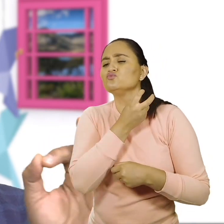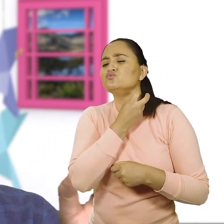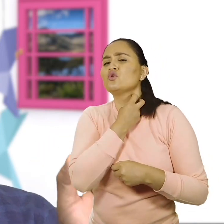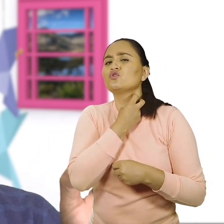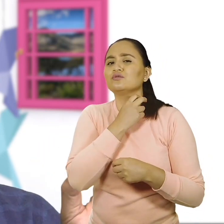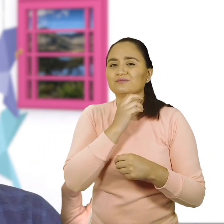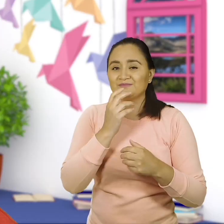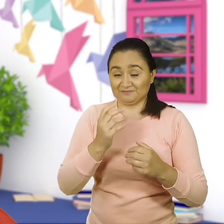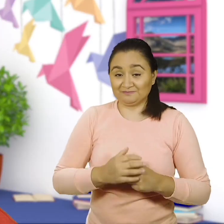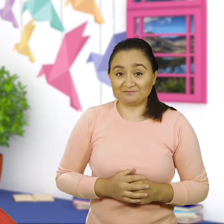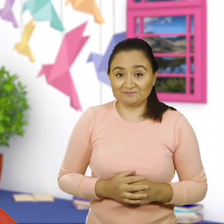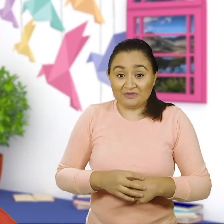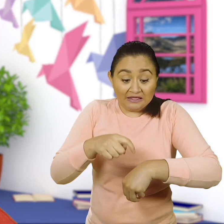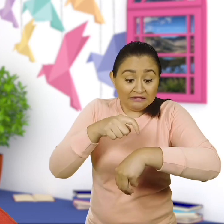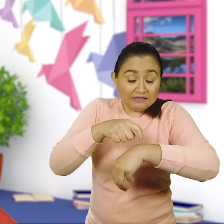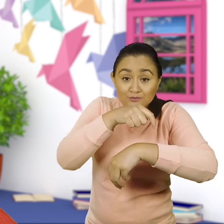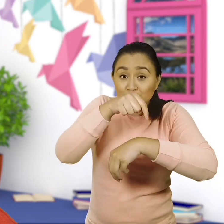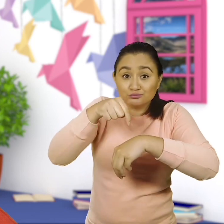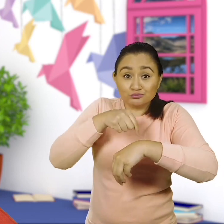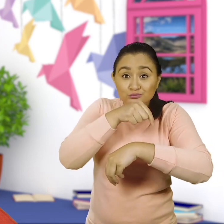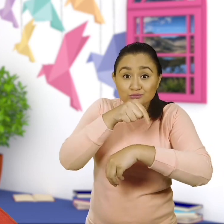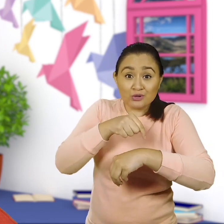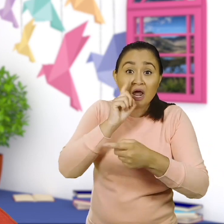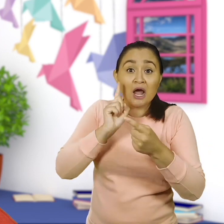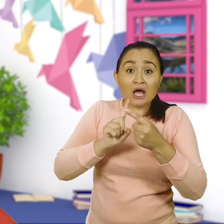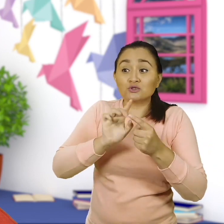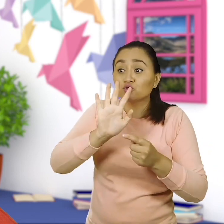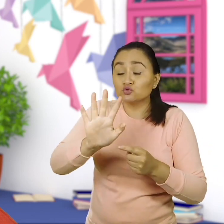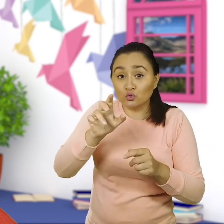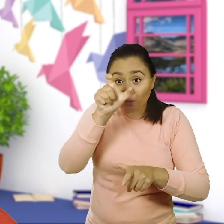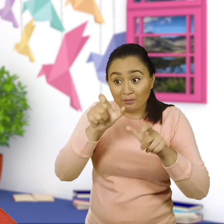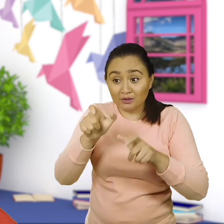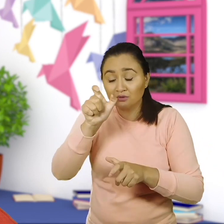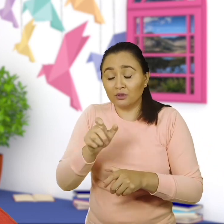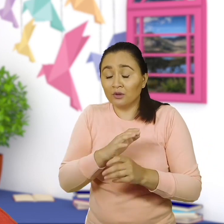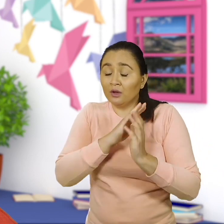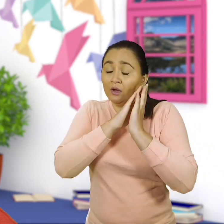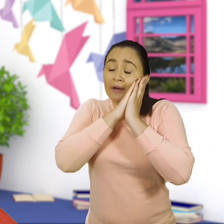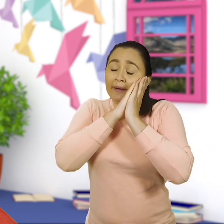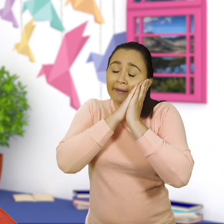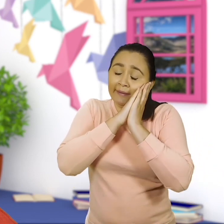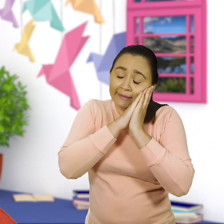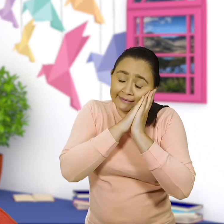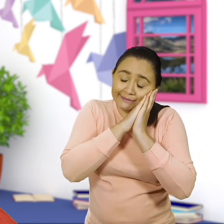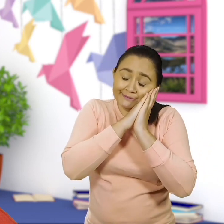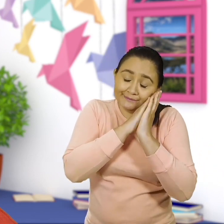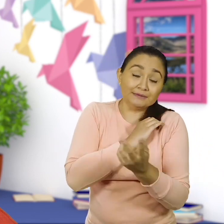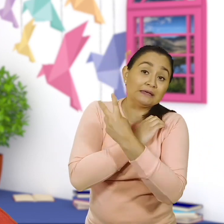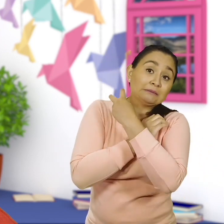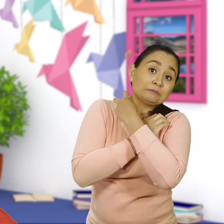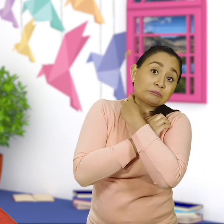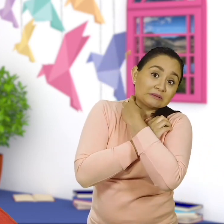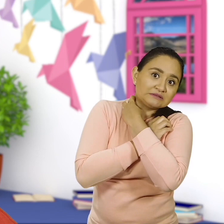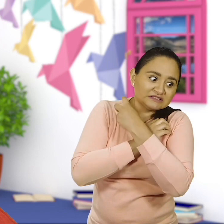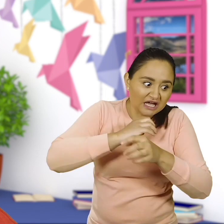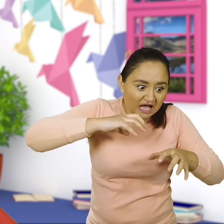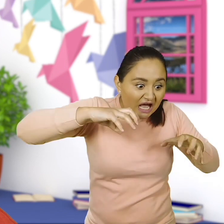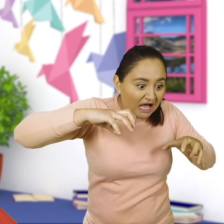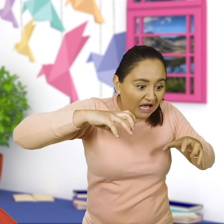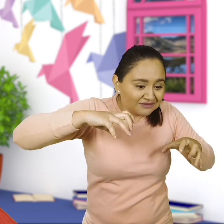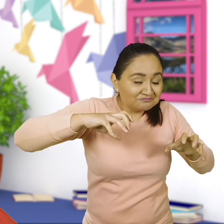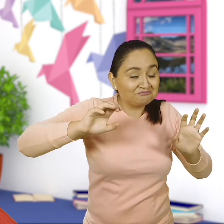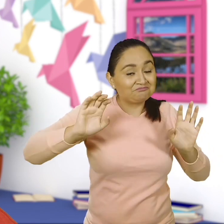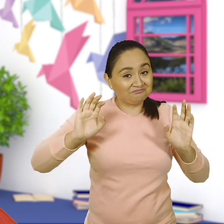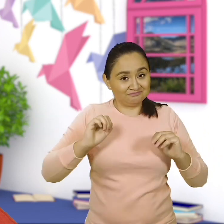movería un pelo durante los minutos que fuesen necesarios hasta que su víctima se durmiera de nuevo sin sospechar